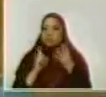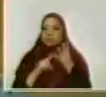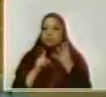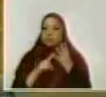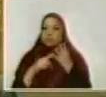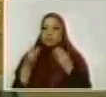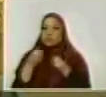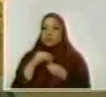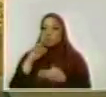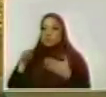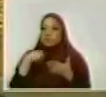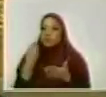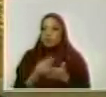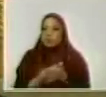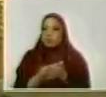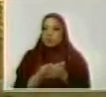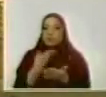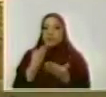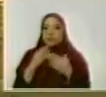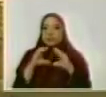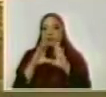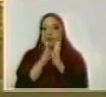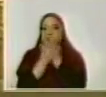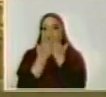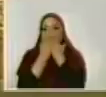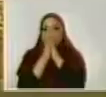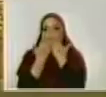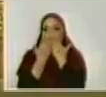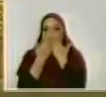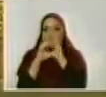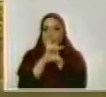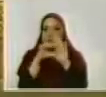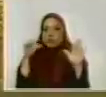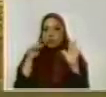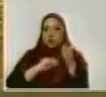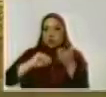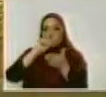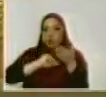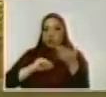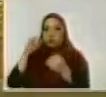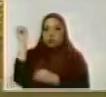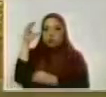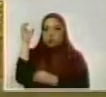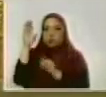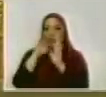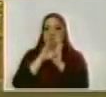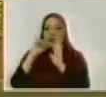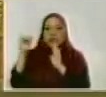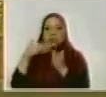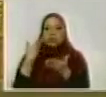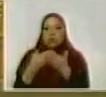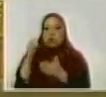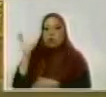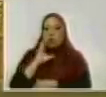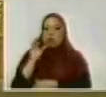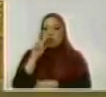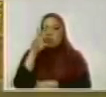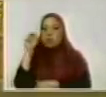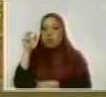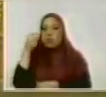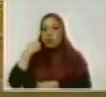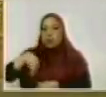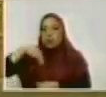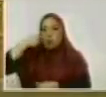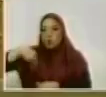constituyente en la Gaceta Oficial de la República Bolivariana de Venezuela, dado y firmado en la Asamblea Nacional Constituyente en Caracas a los 20 días del